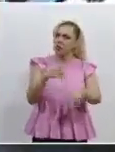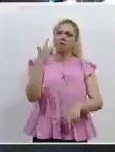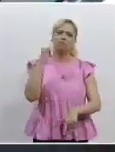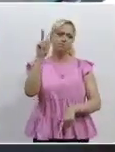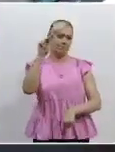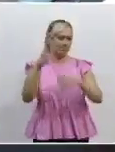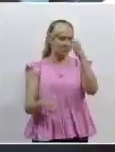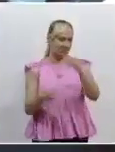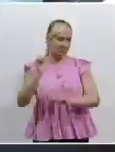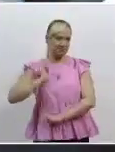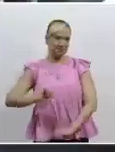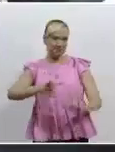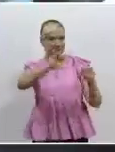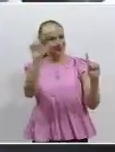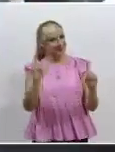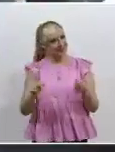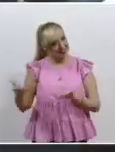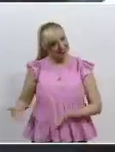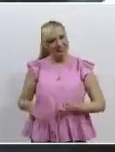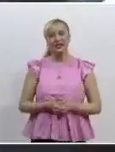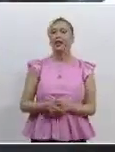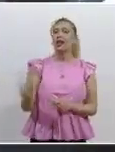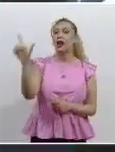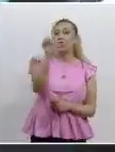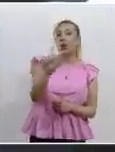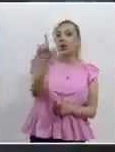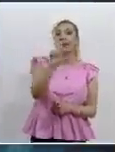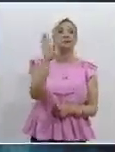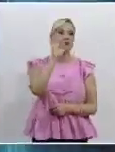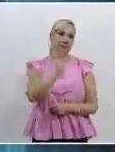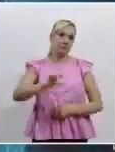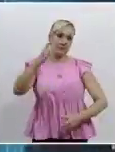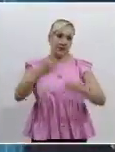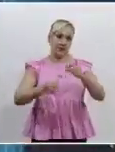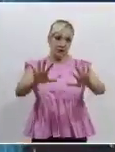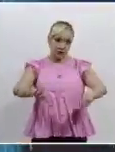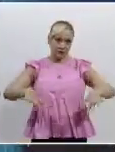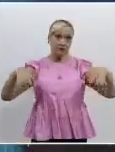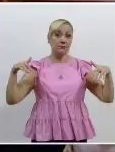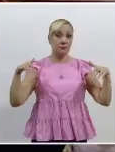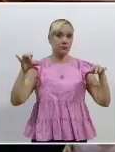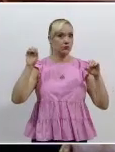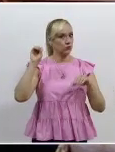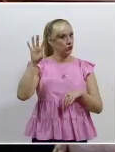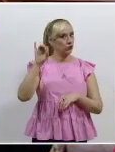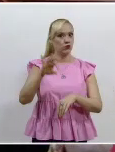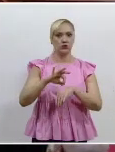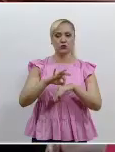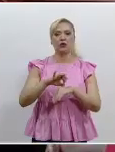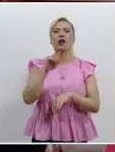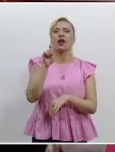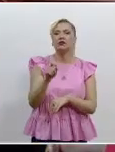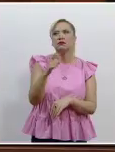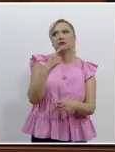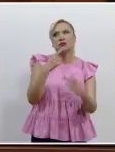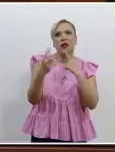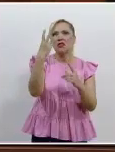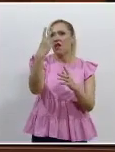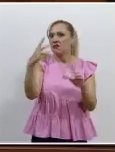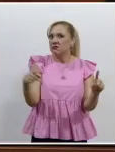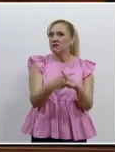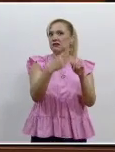del canal del Poder Judicial de la Federación. Este lunes siga la sesión del Pleno de Ministros. En esta ocasión tienen previsto resolver 3